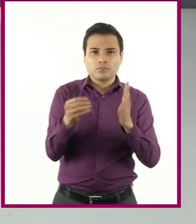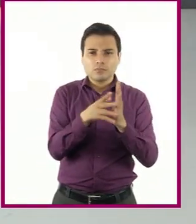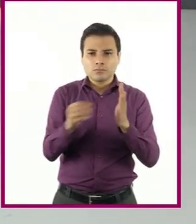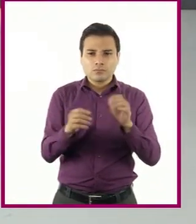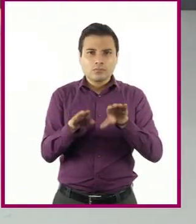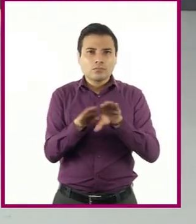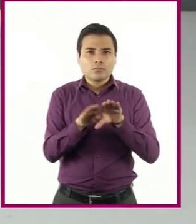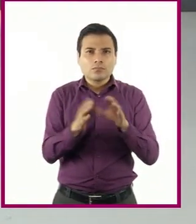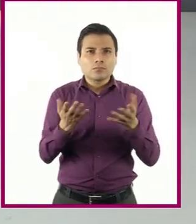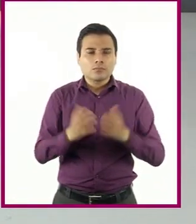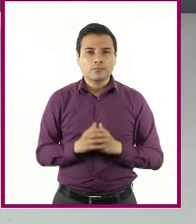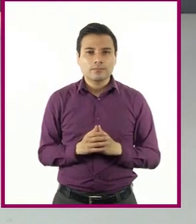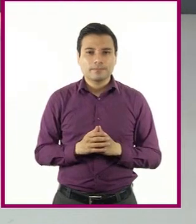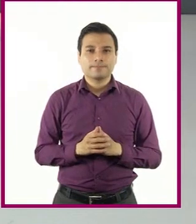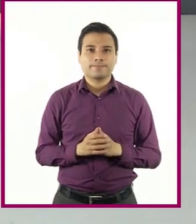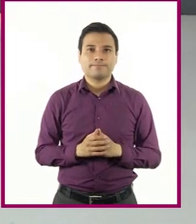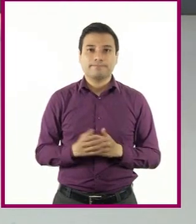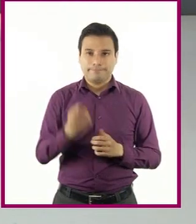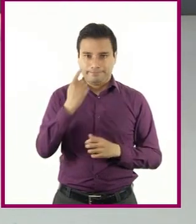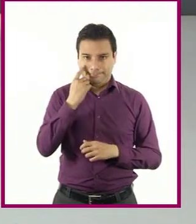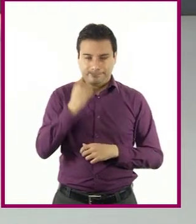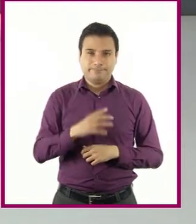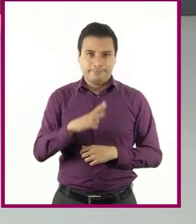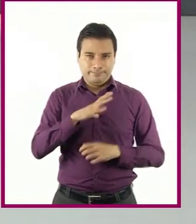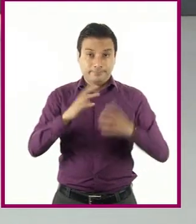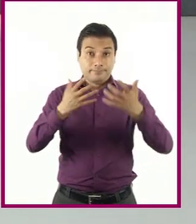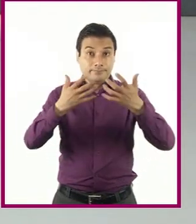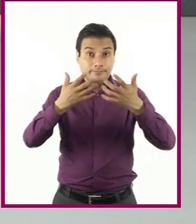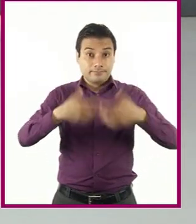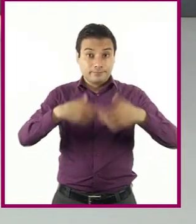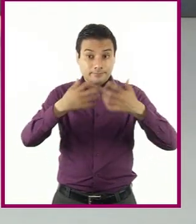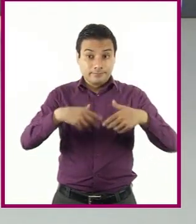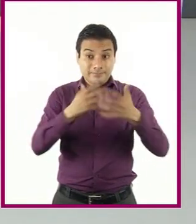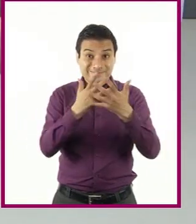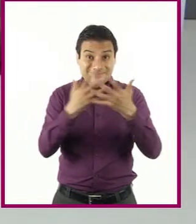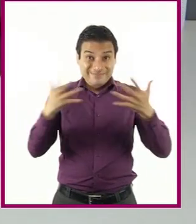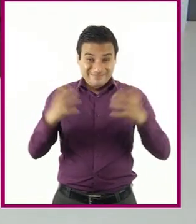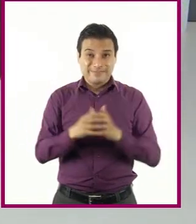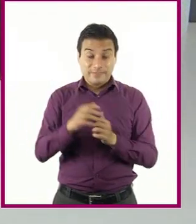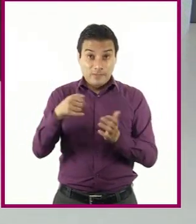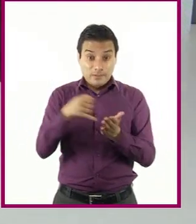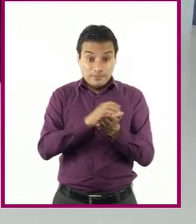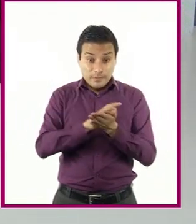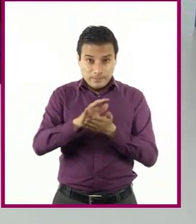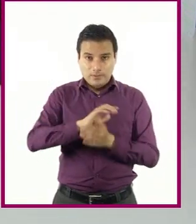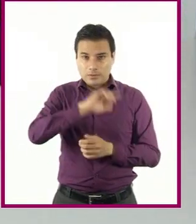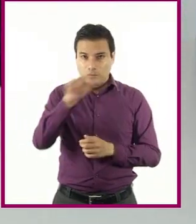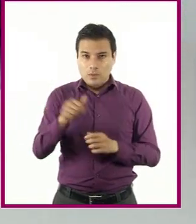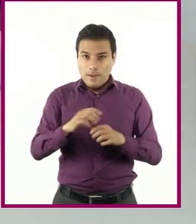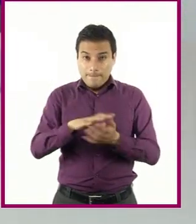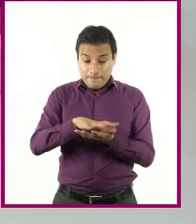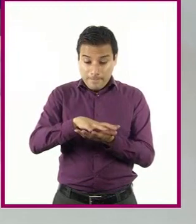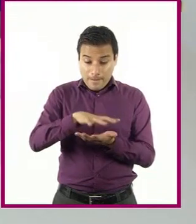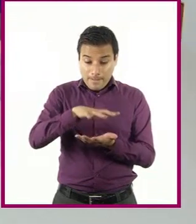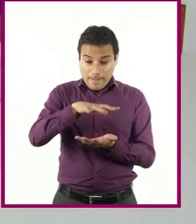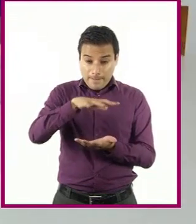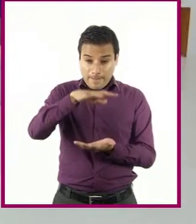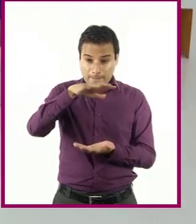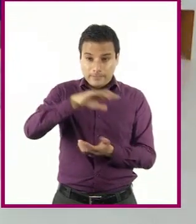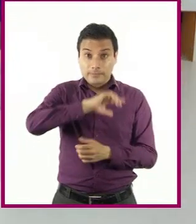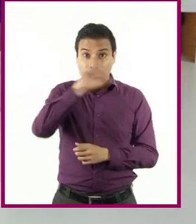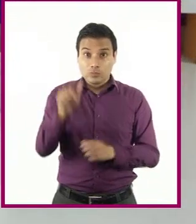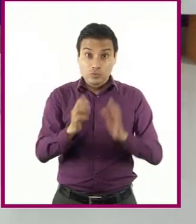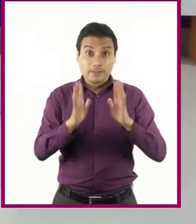se imprimen, doblan, engrapan en máquinas gigantescas. Luego se empaquetan para su distribución en puestos de revistas,